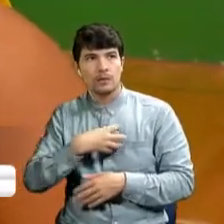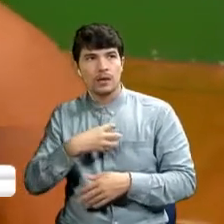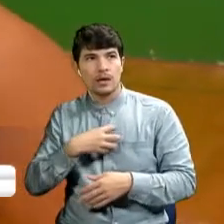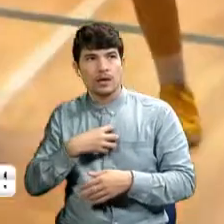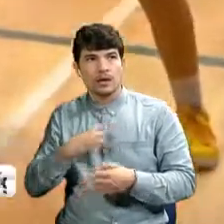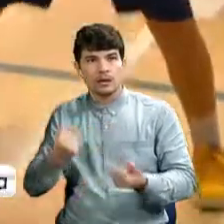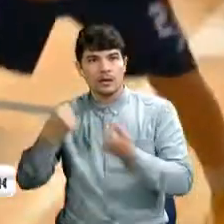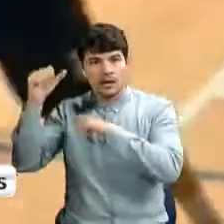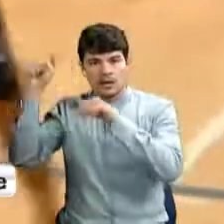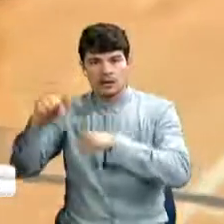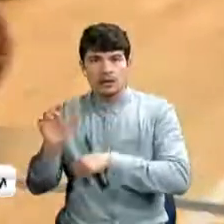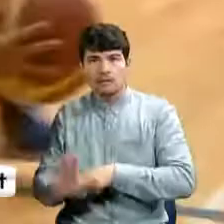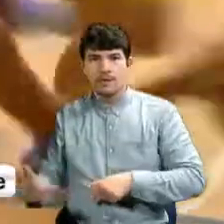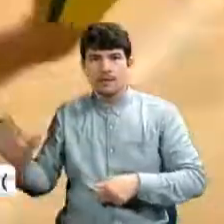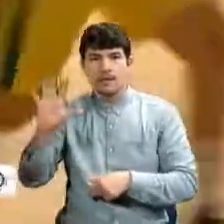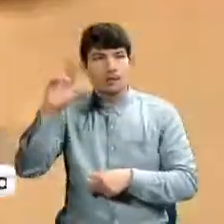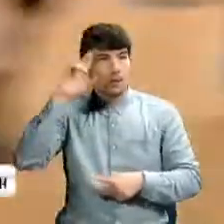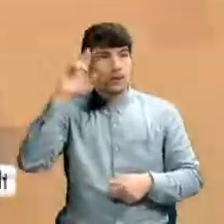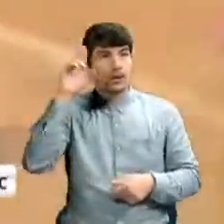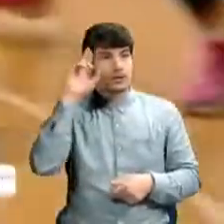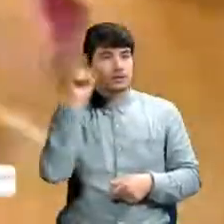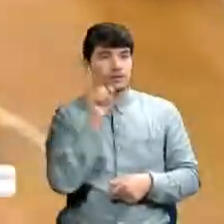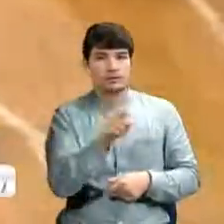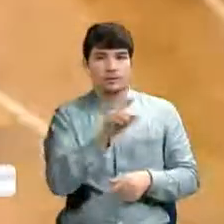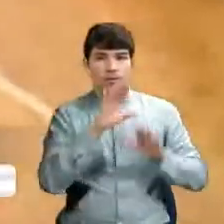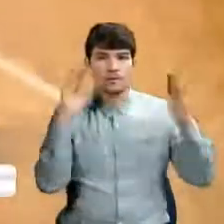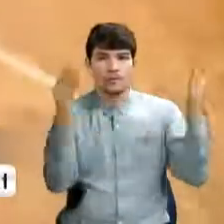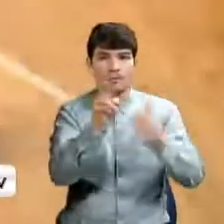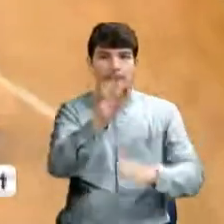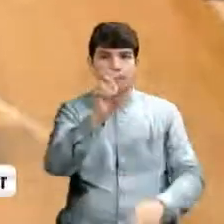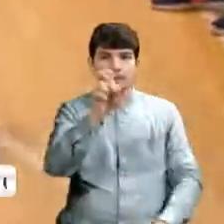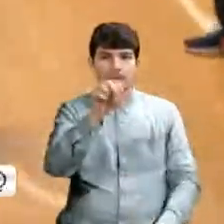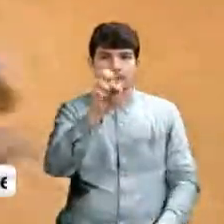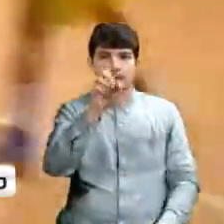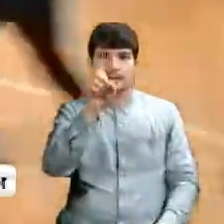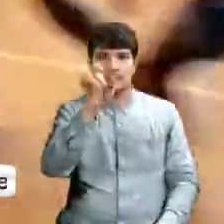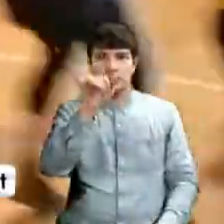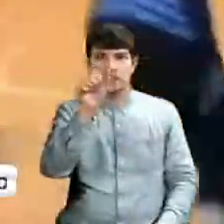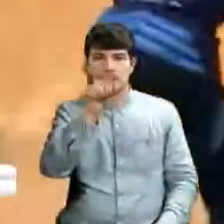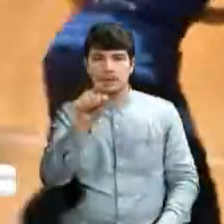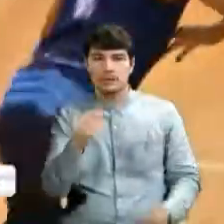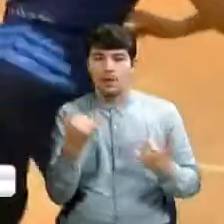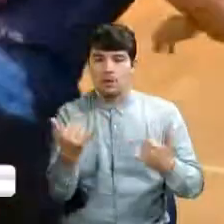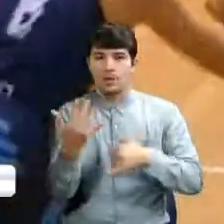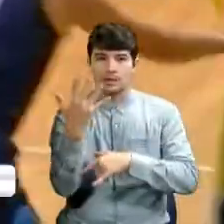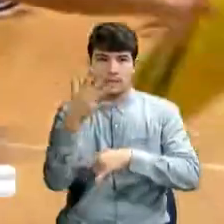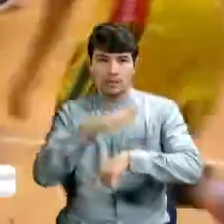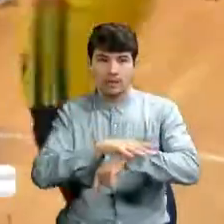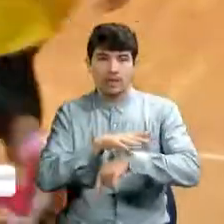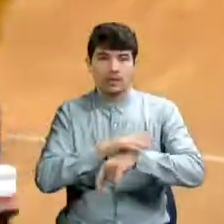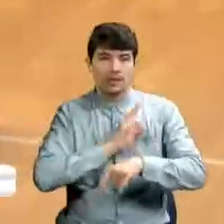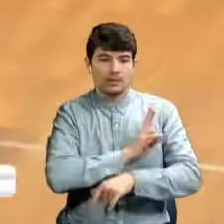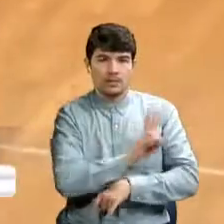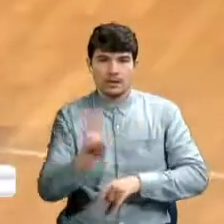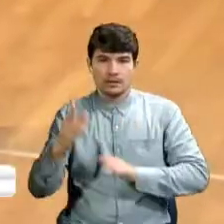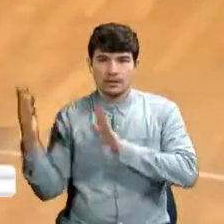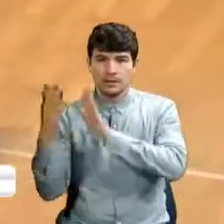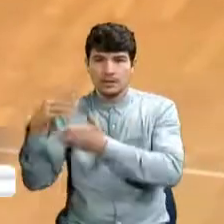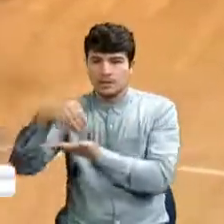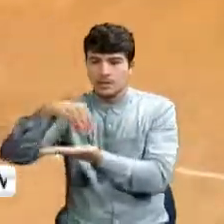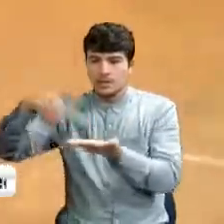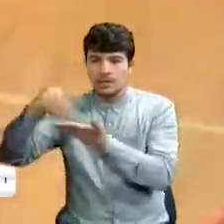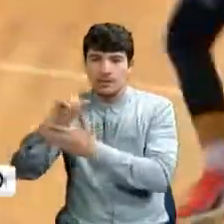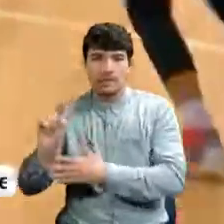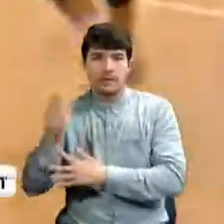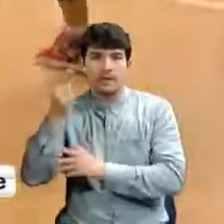aquí en el departamento es así que el maderamen del vicente díaz romero recibirá hoy a partir de las 5 de la tarde a valle del cauca y atlántico en la primera